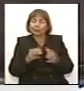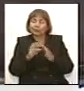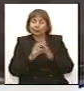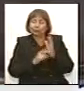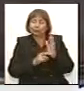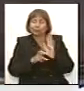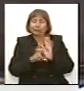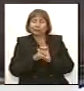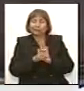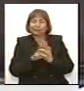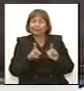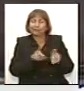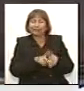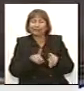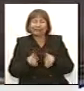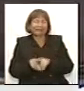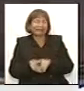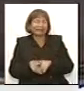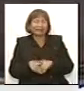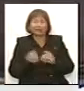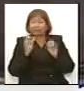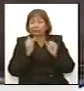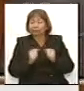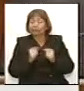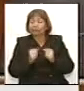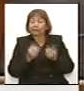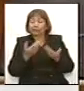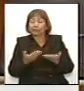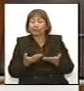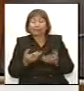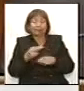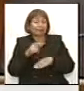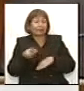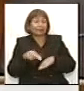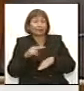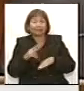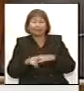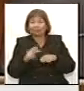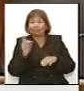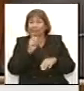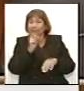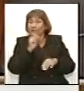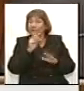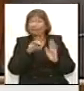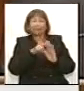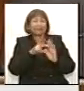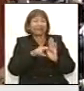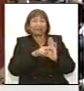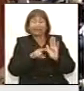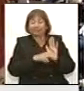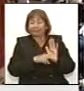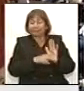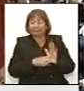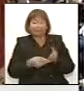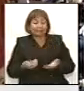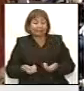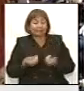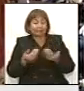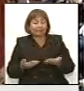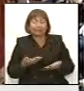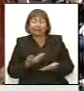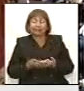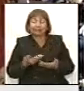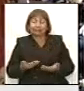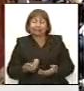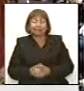ley. También asume una posición sobre la naturaleza no normativa de las reglas que informa el campo de la